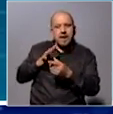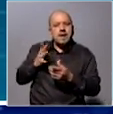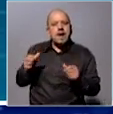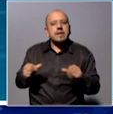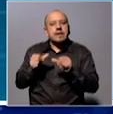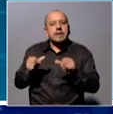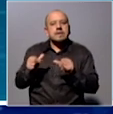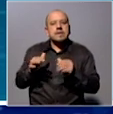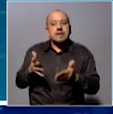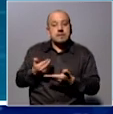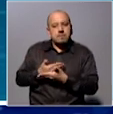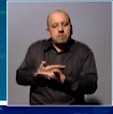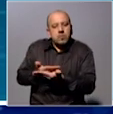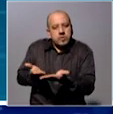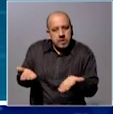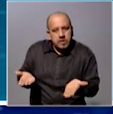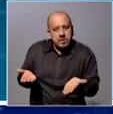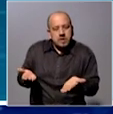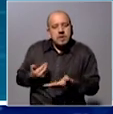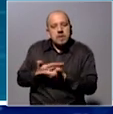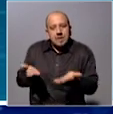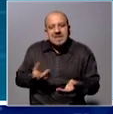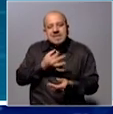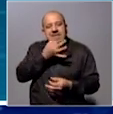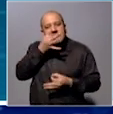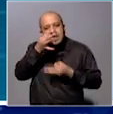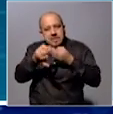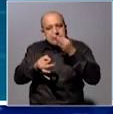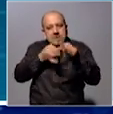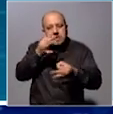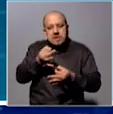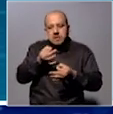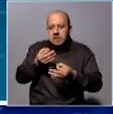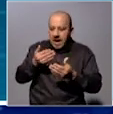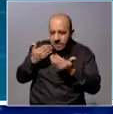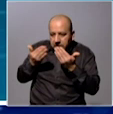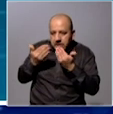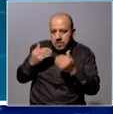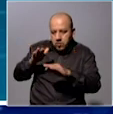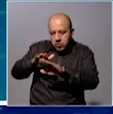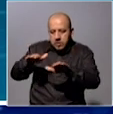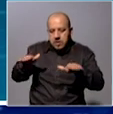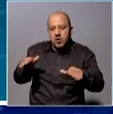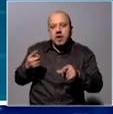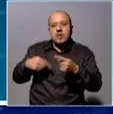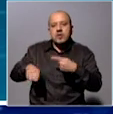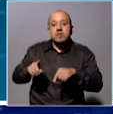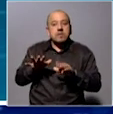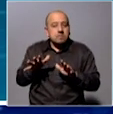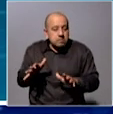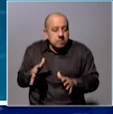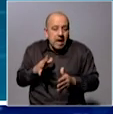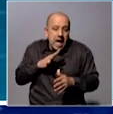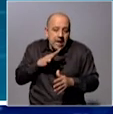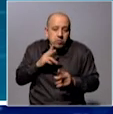es iluminarlas, esto es ponerlo en palabras, estas cosas con los niños, y entonces de esa manera por lo menos hay un